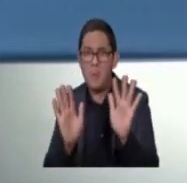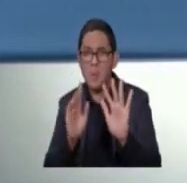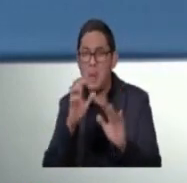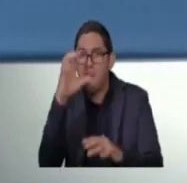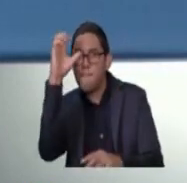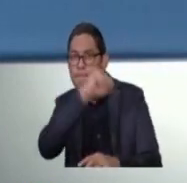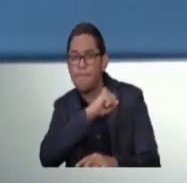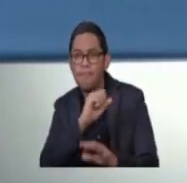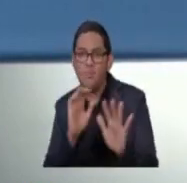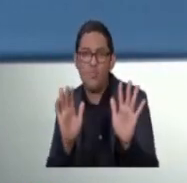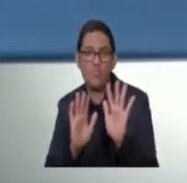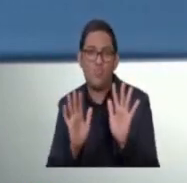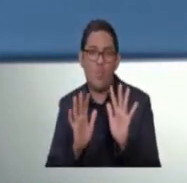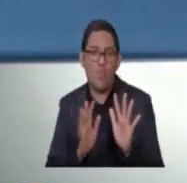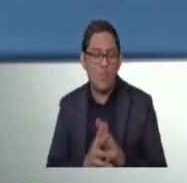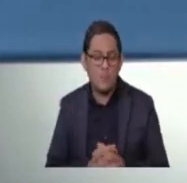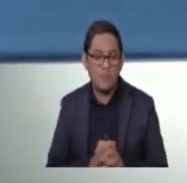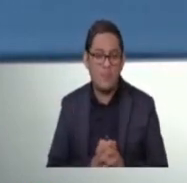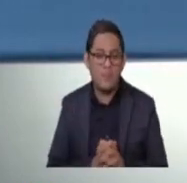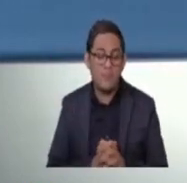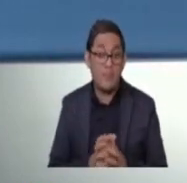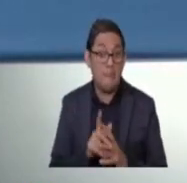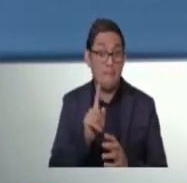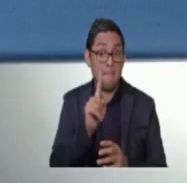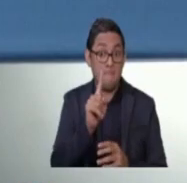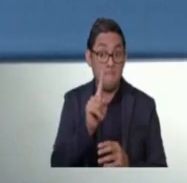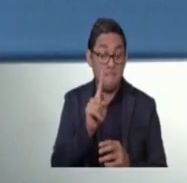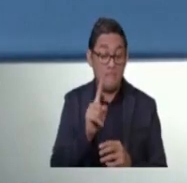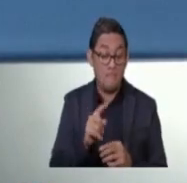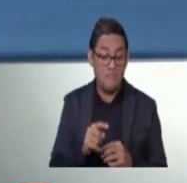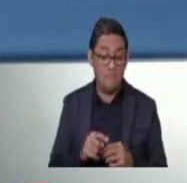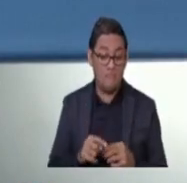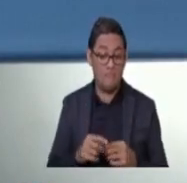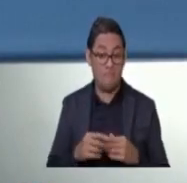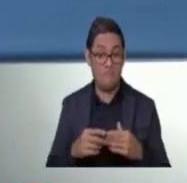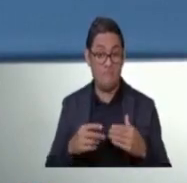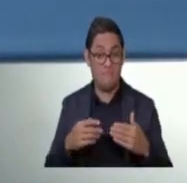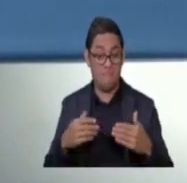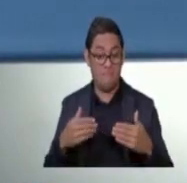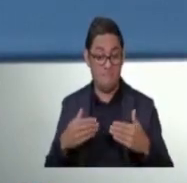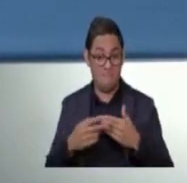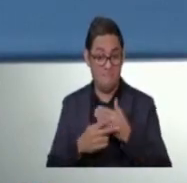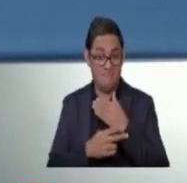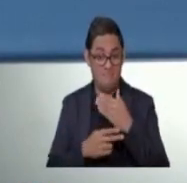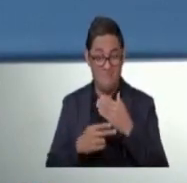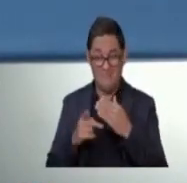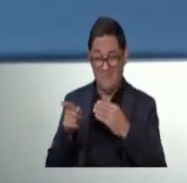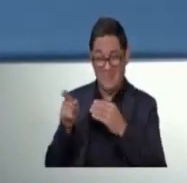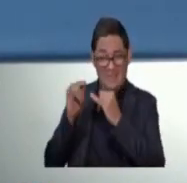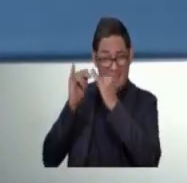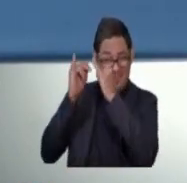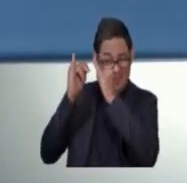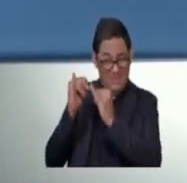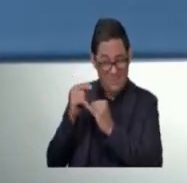vale la pena resaltar que panamá a través del instituto conmemorativo gorgas